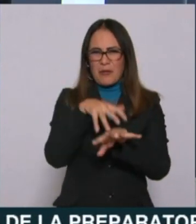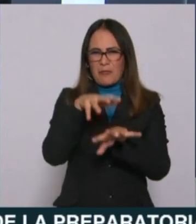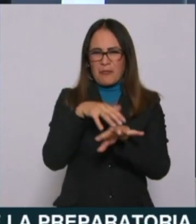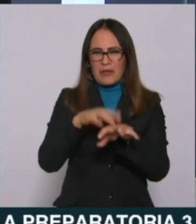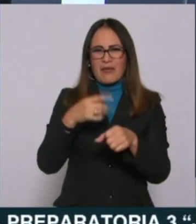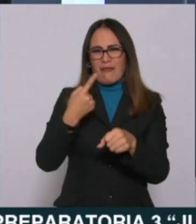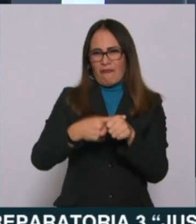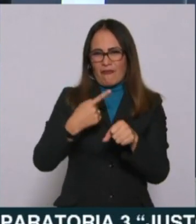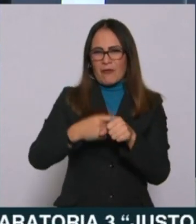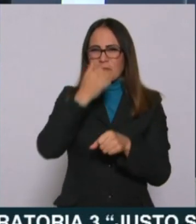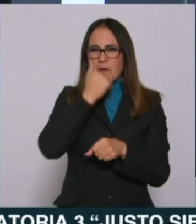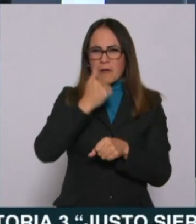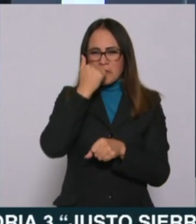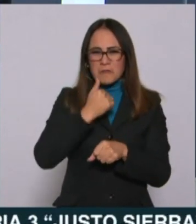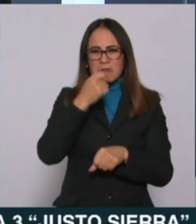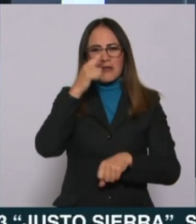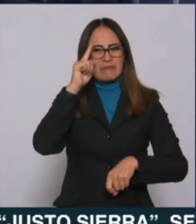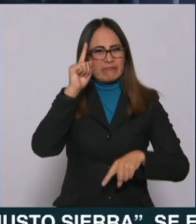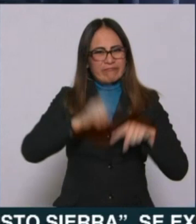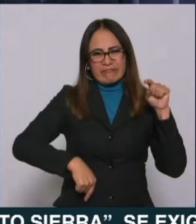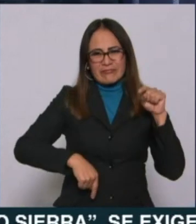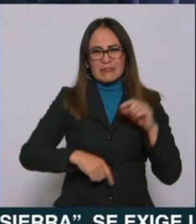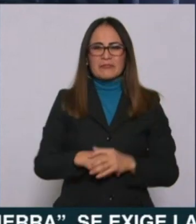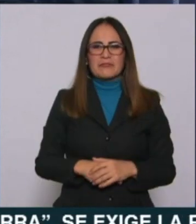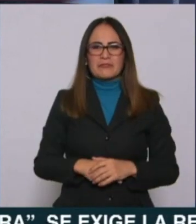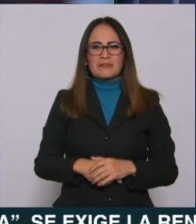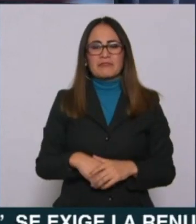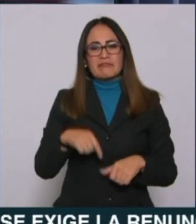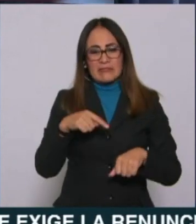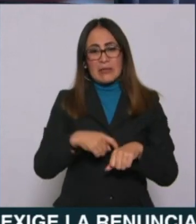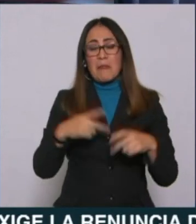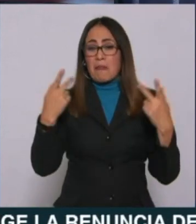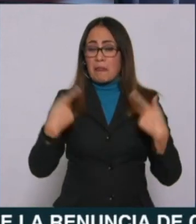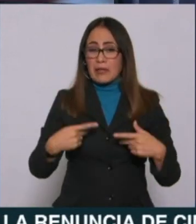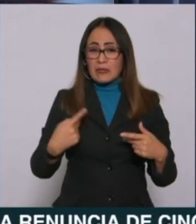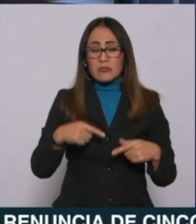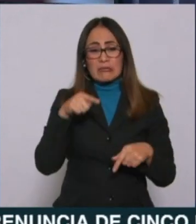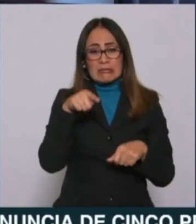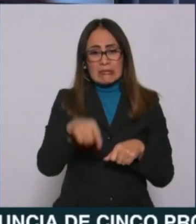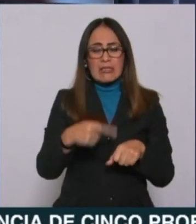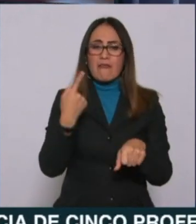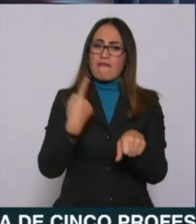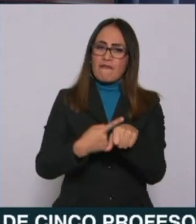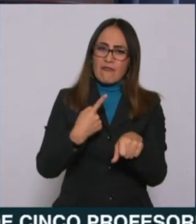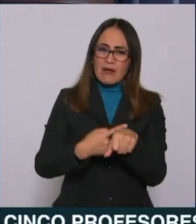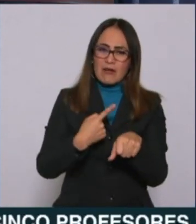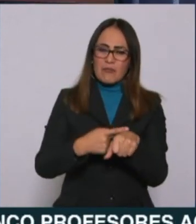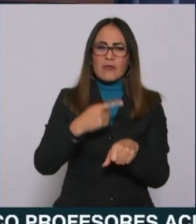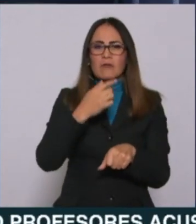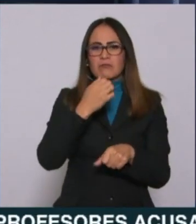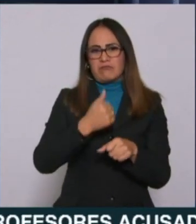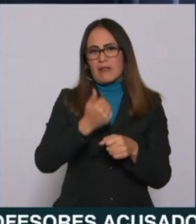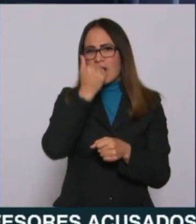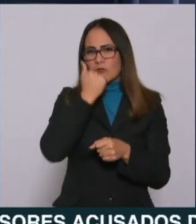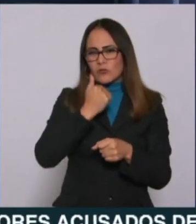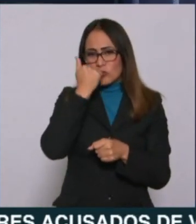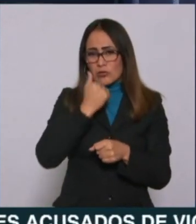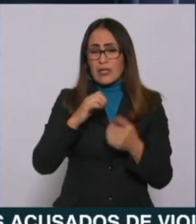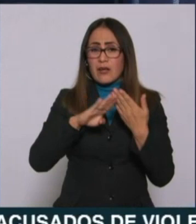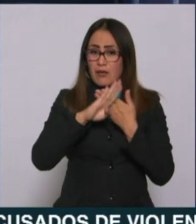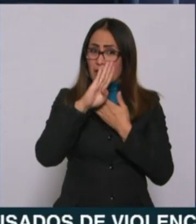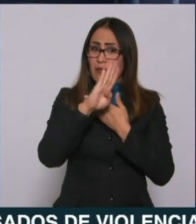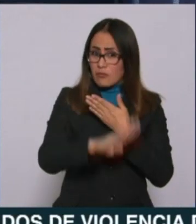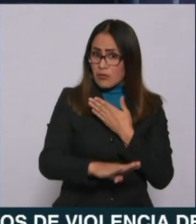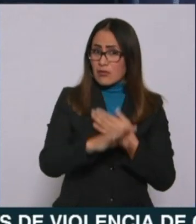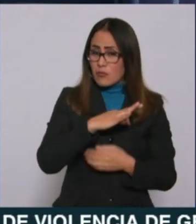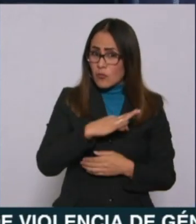Es una amputación de una extremidad a una persona a causa de la diabetes. ¿Se puede prevenir que la